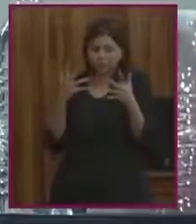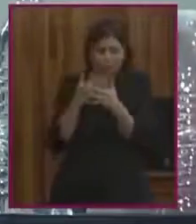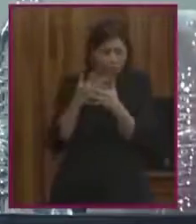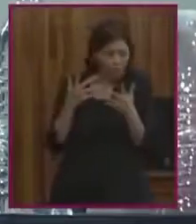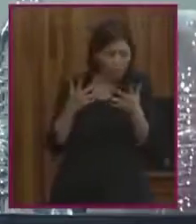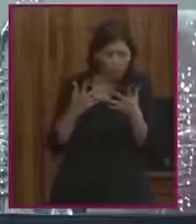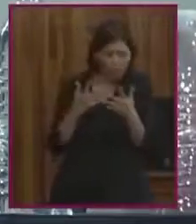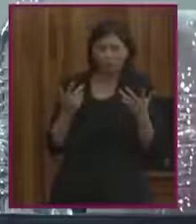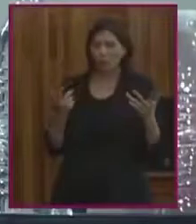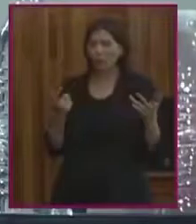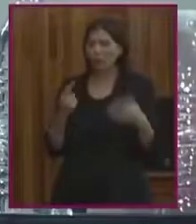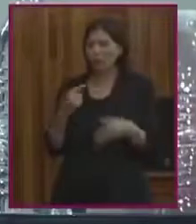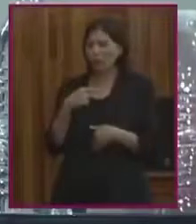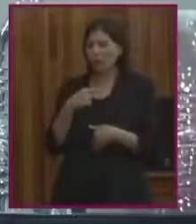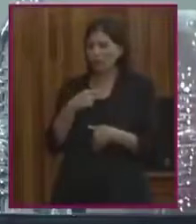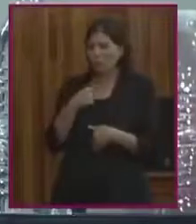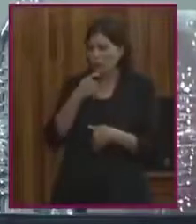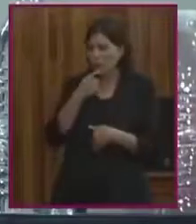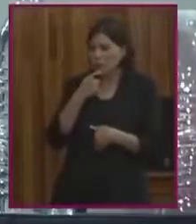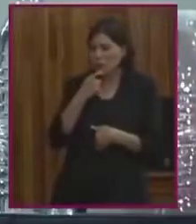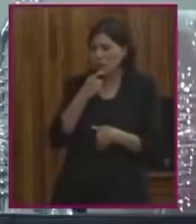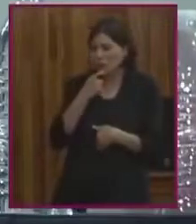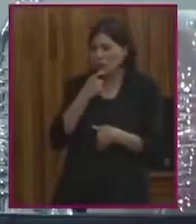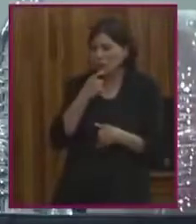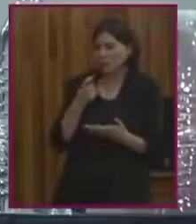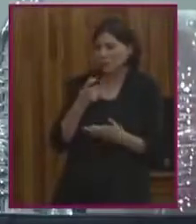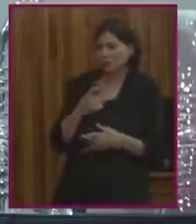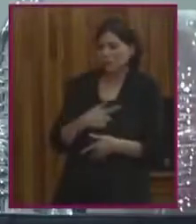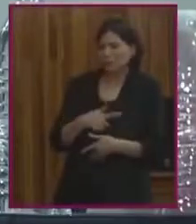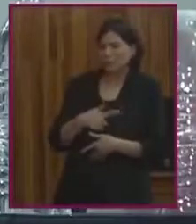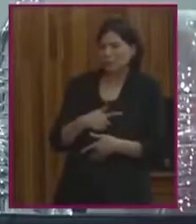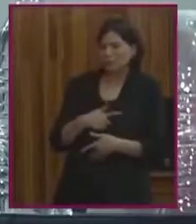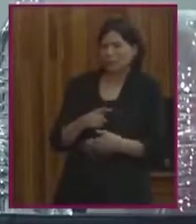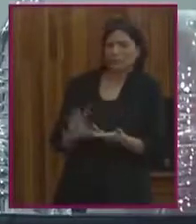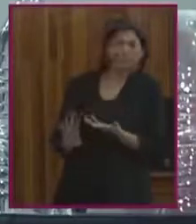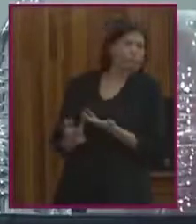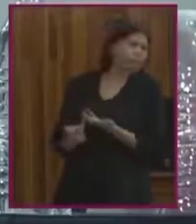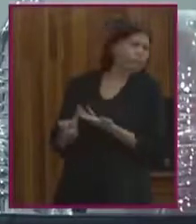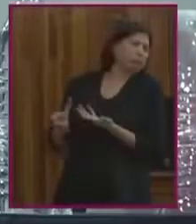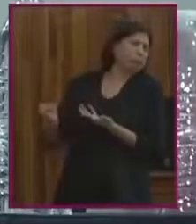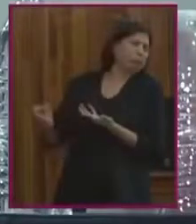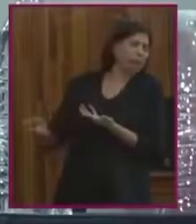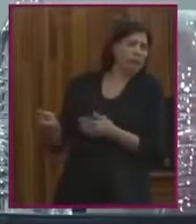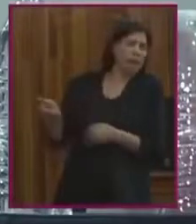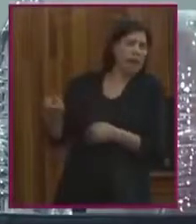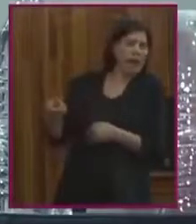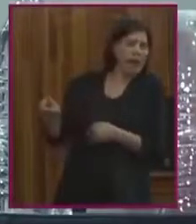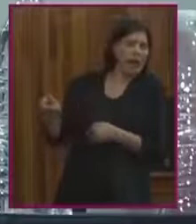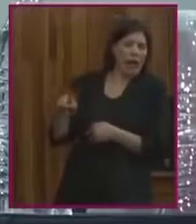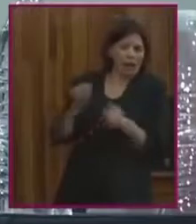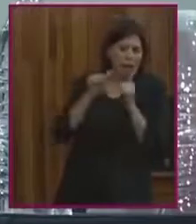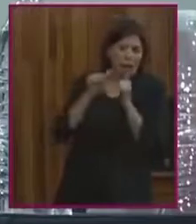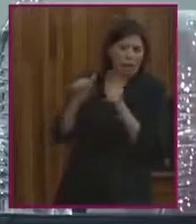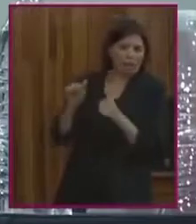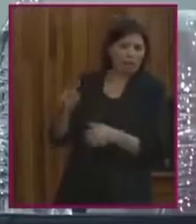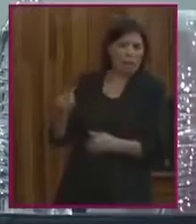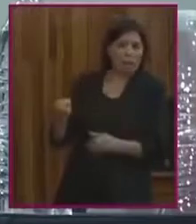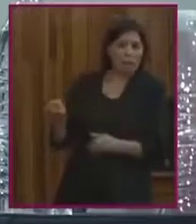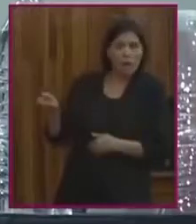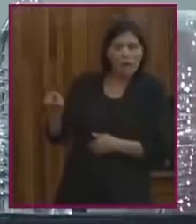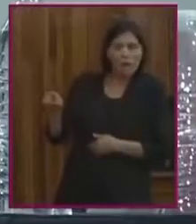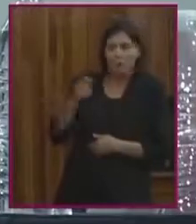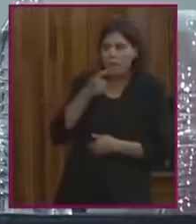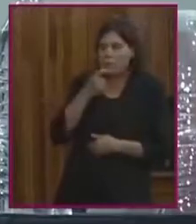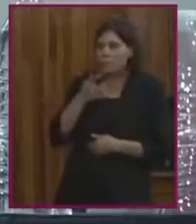esa situación en esta edad crítica, es un niño que está rechazado, que está relegado, que no se le atiende y que tiene